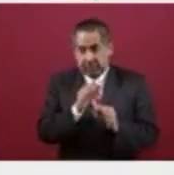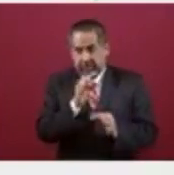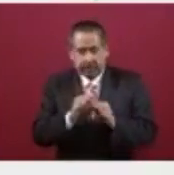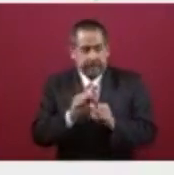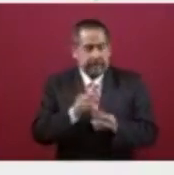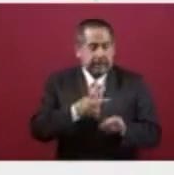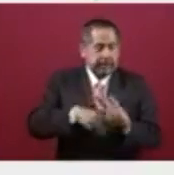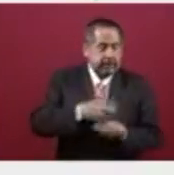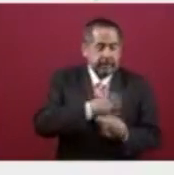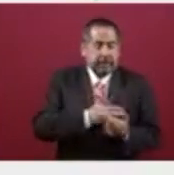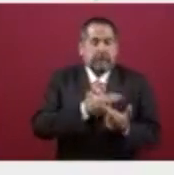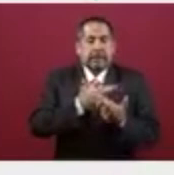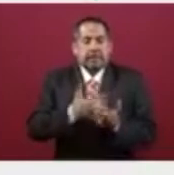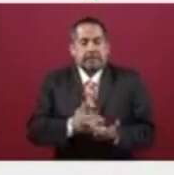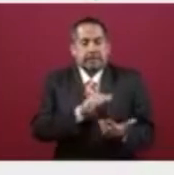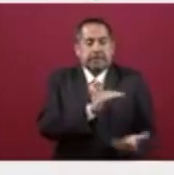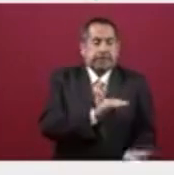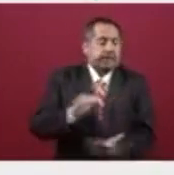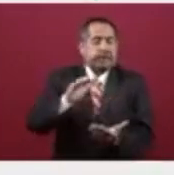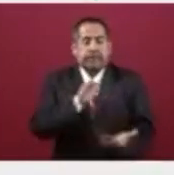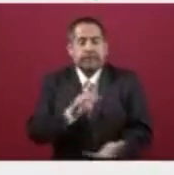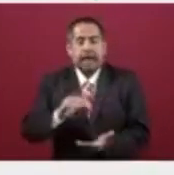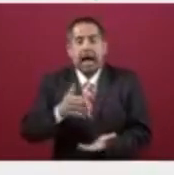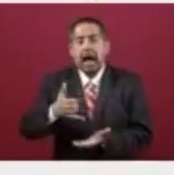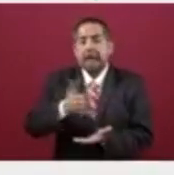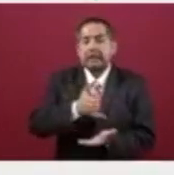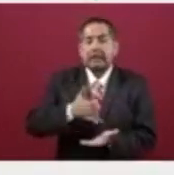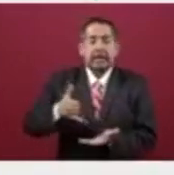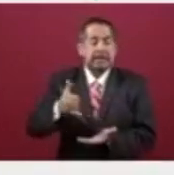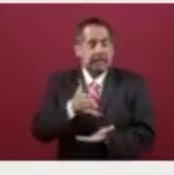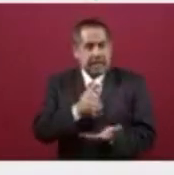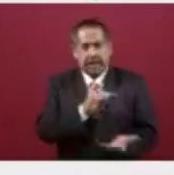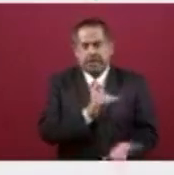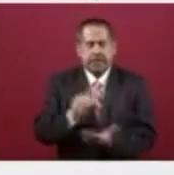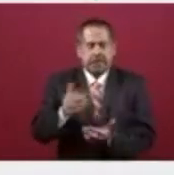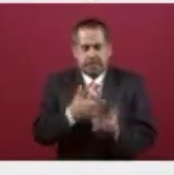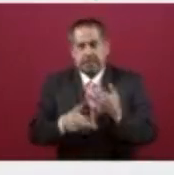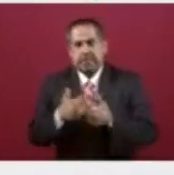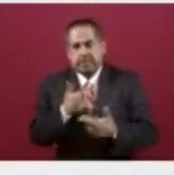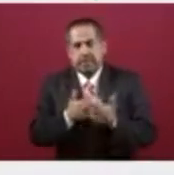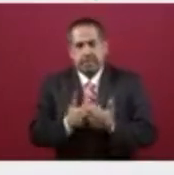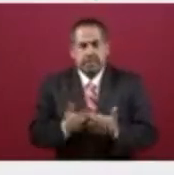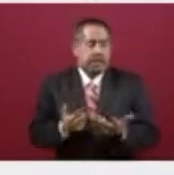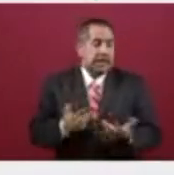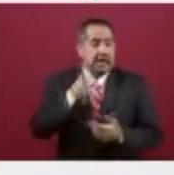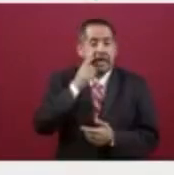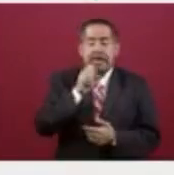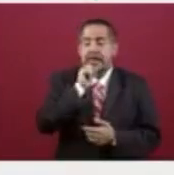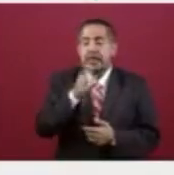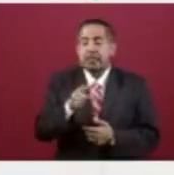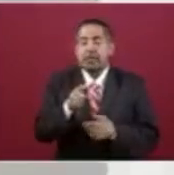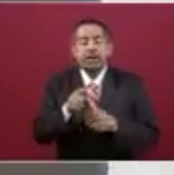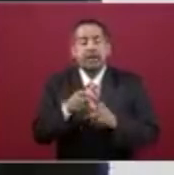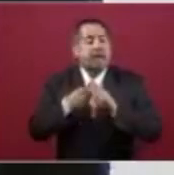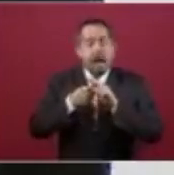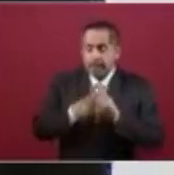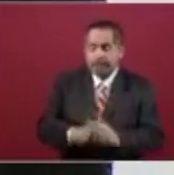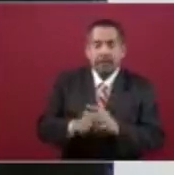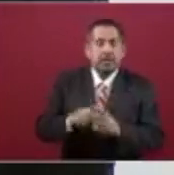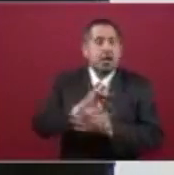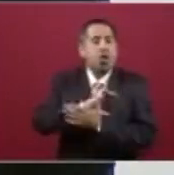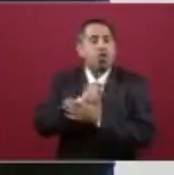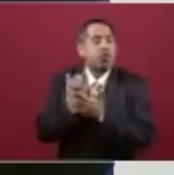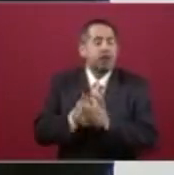recuperando los primeros barriles de aceite y, en general, haber contratado o haber iniciado la